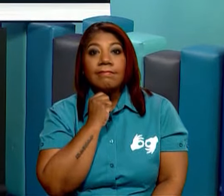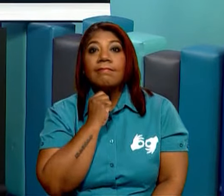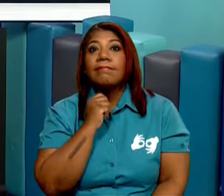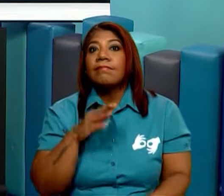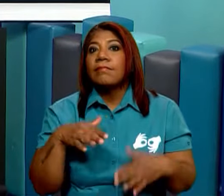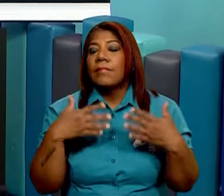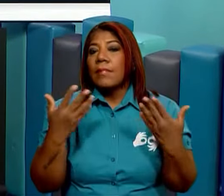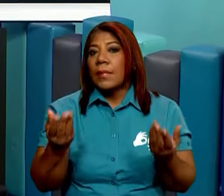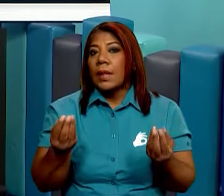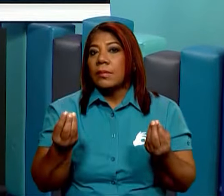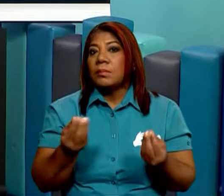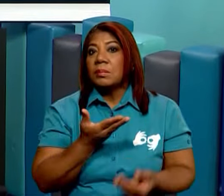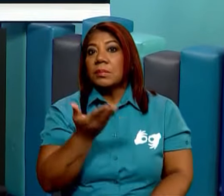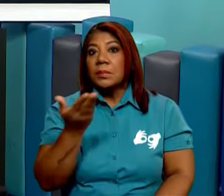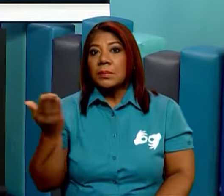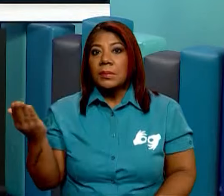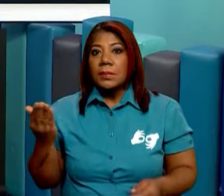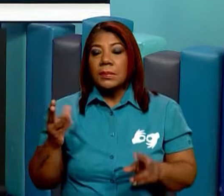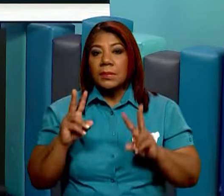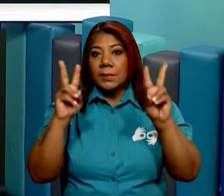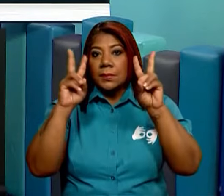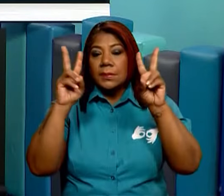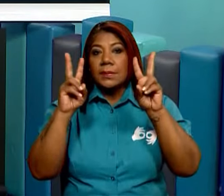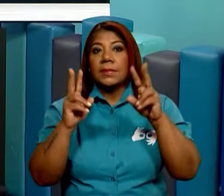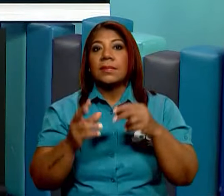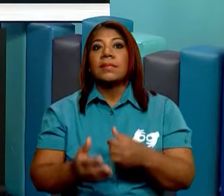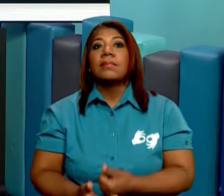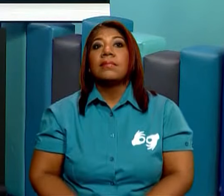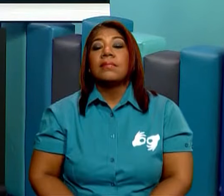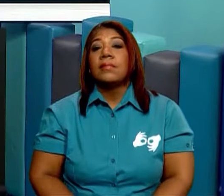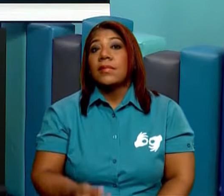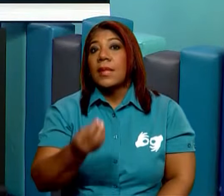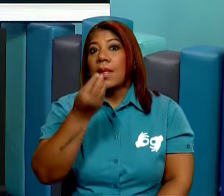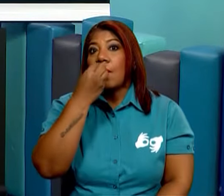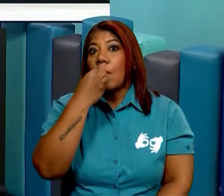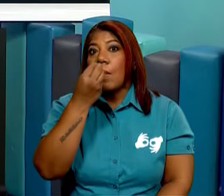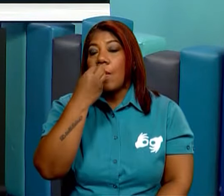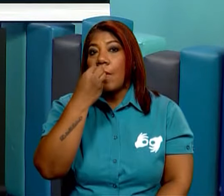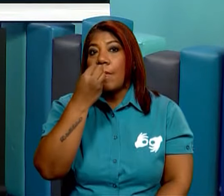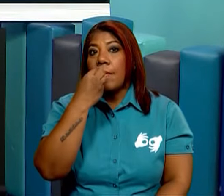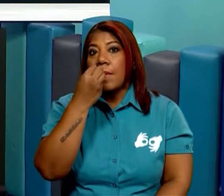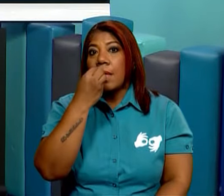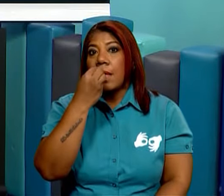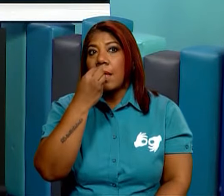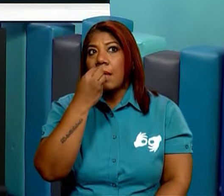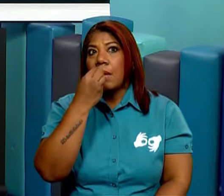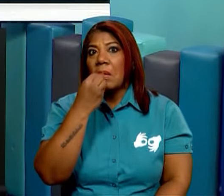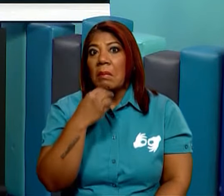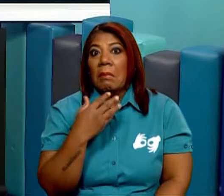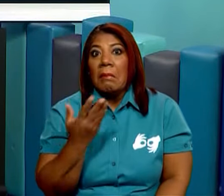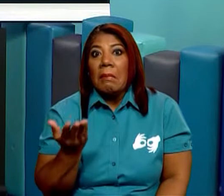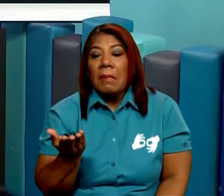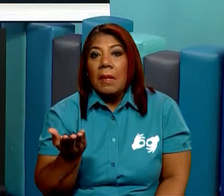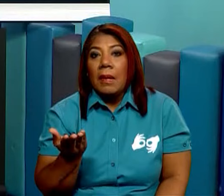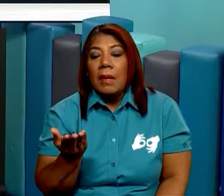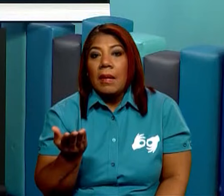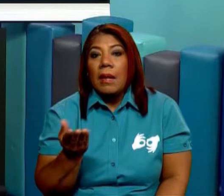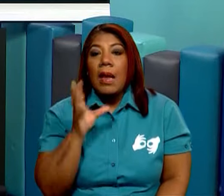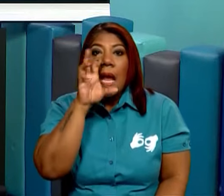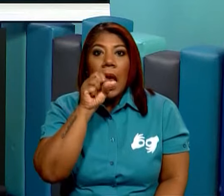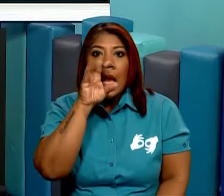los animales? A ver. Ajá, ajá. ¿Comiendo qué? ¿Comida? Sí, pero ¿qué comida? A ver, ¿qué come un